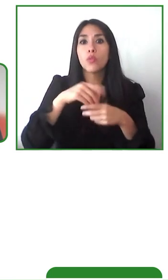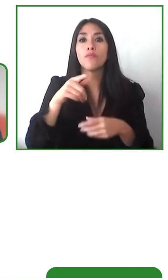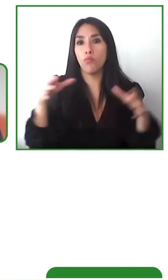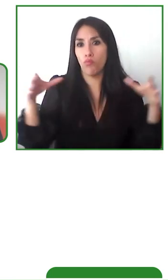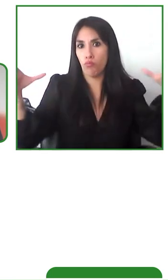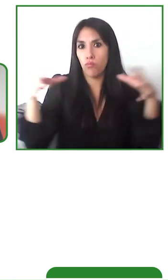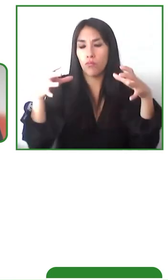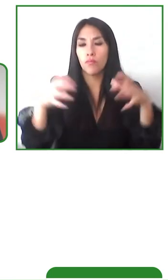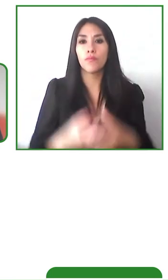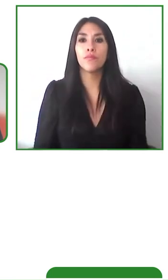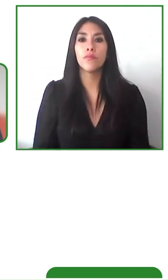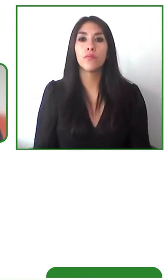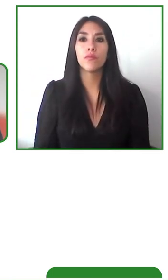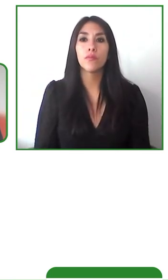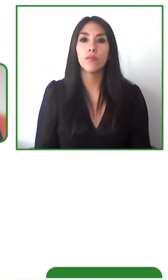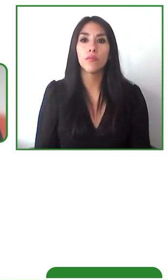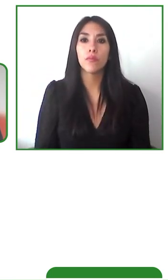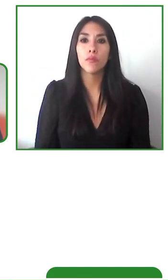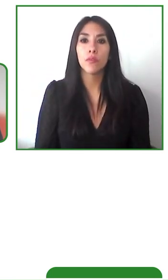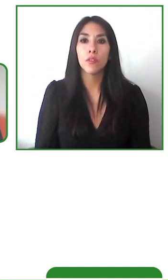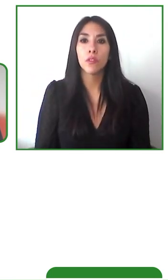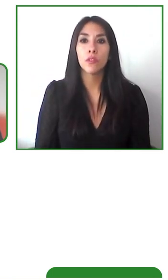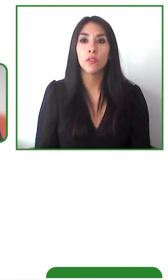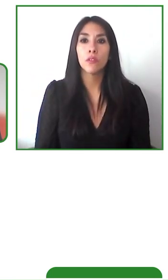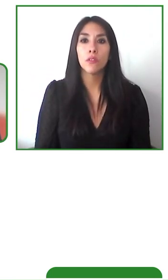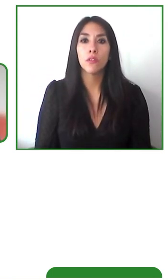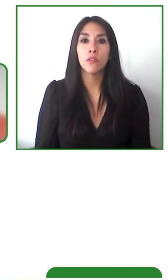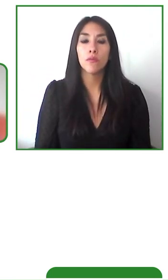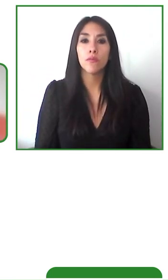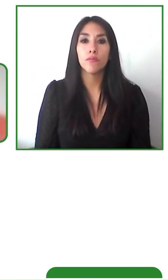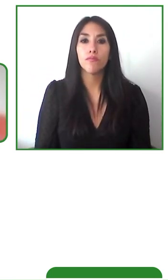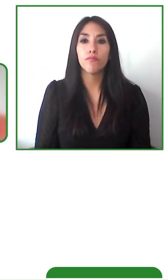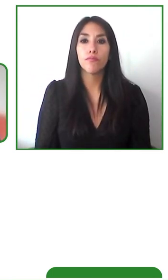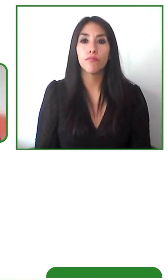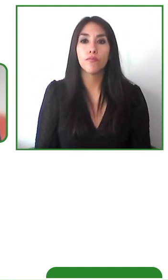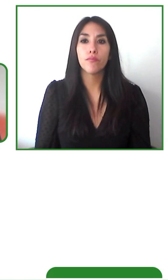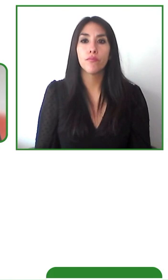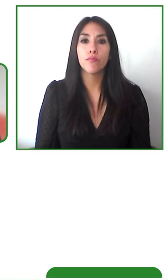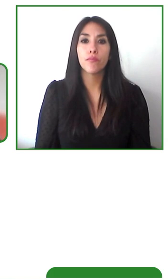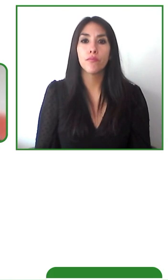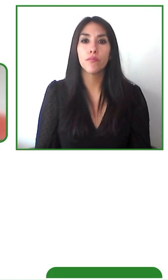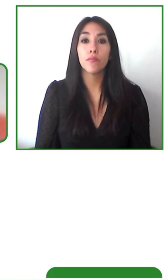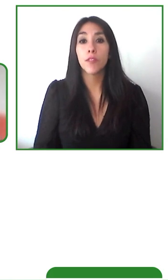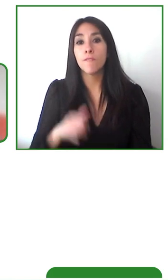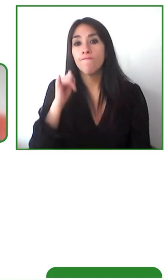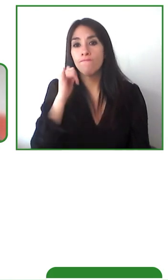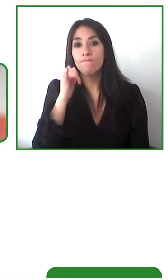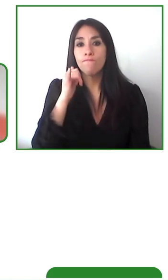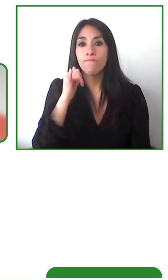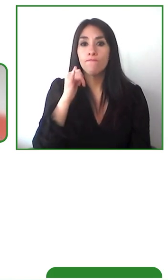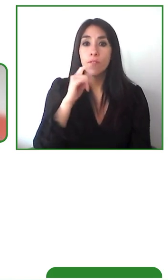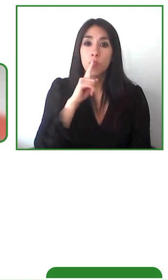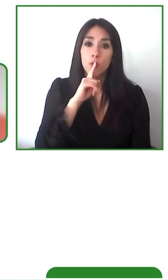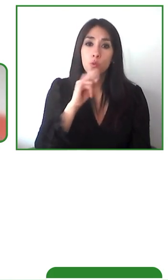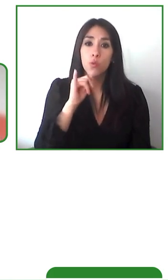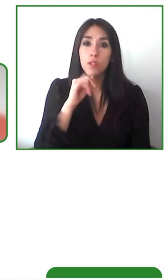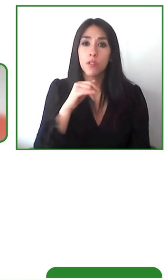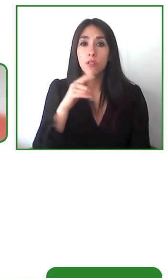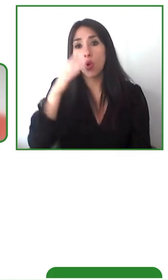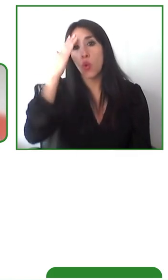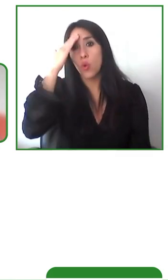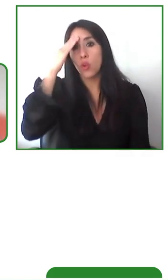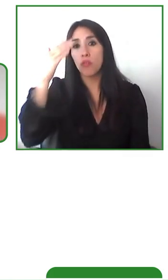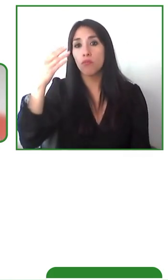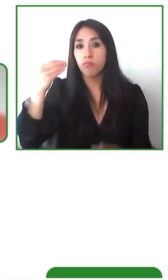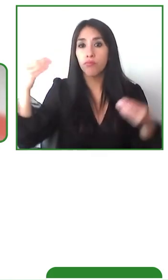Interesante, si reunimos los retos hay de conocimiento, de cultura, de tecnología,